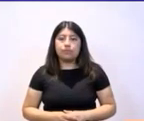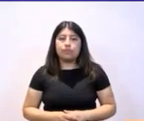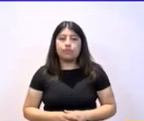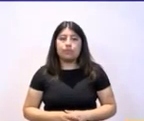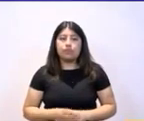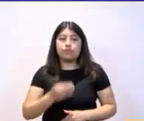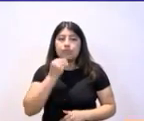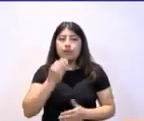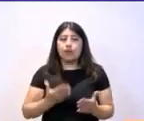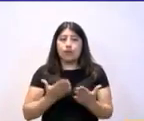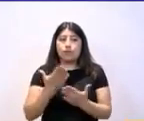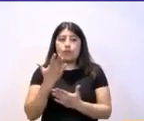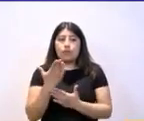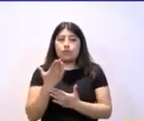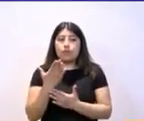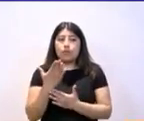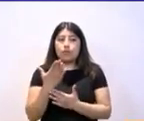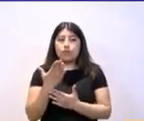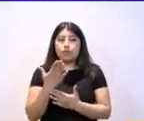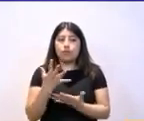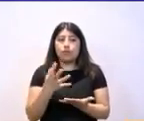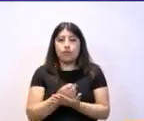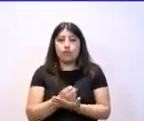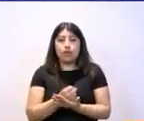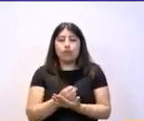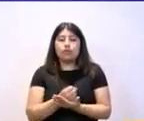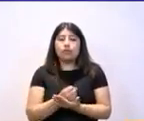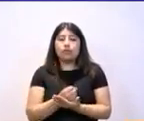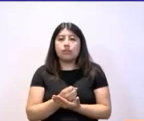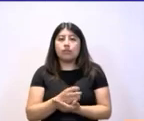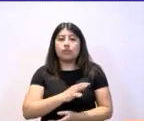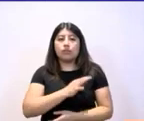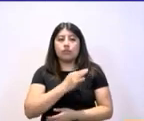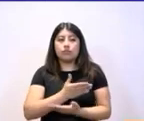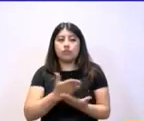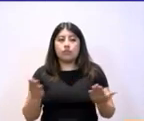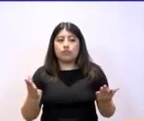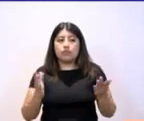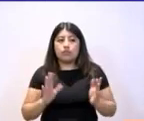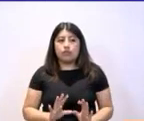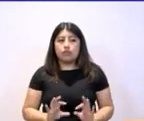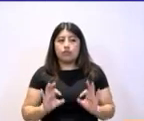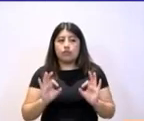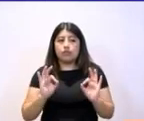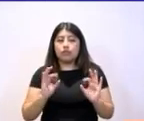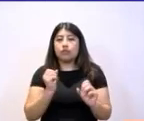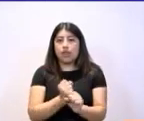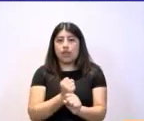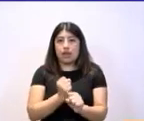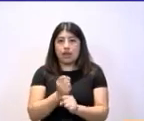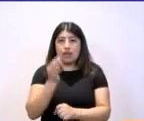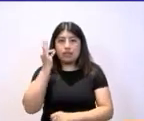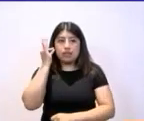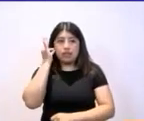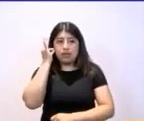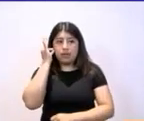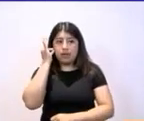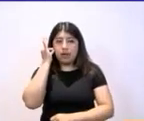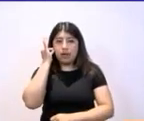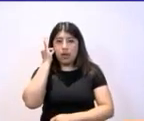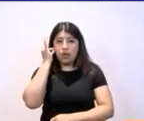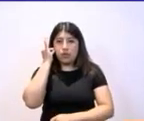Buenos días a todos, señorías, y especialmente a las trabajadoras que siguen sosteniendo